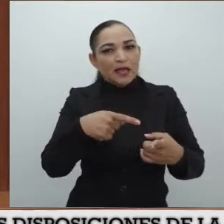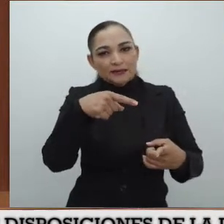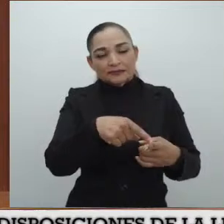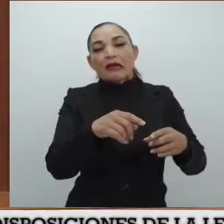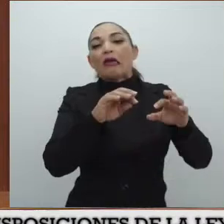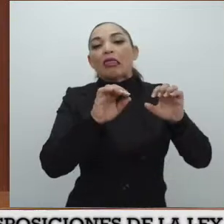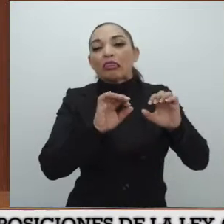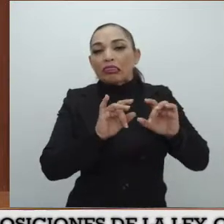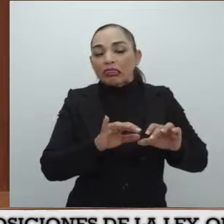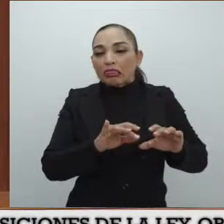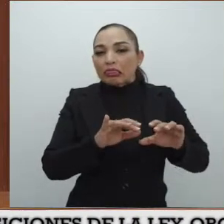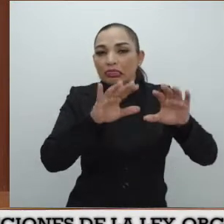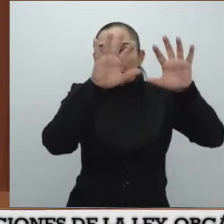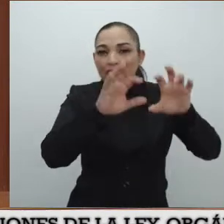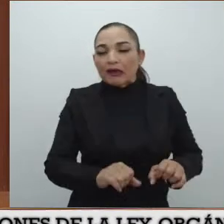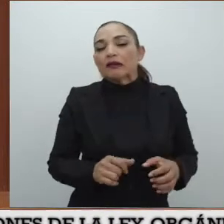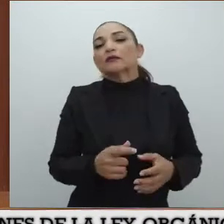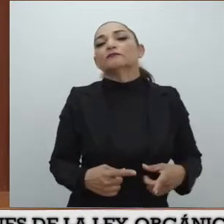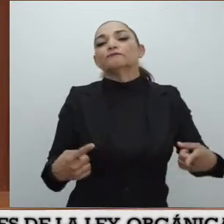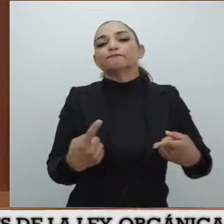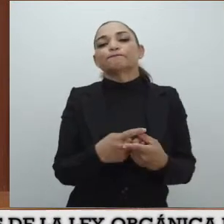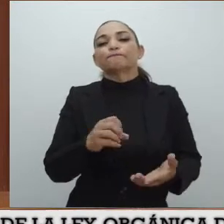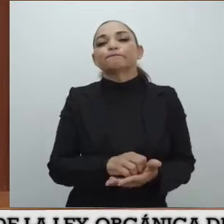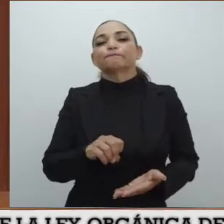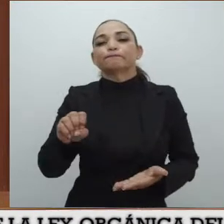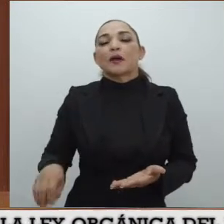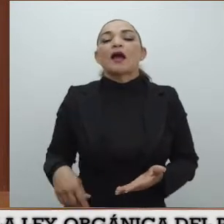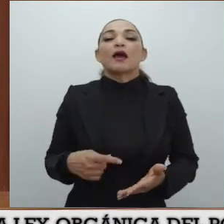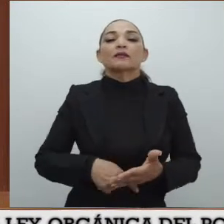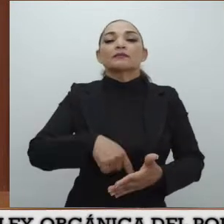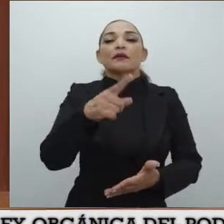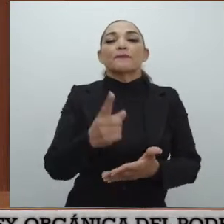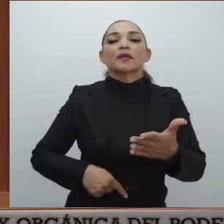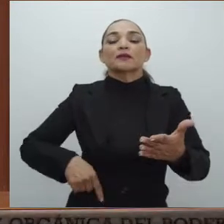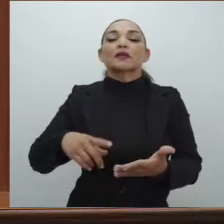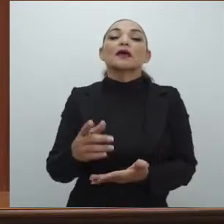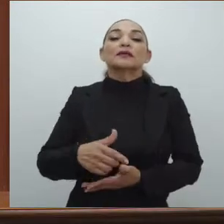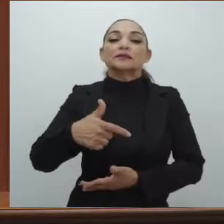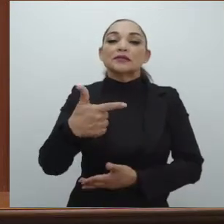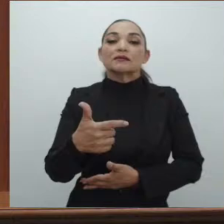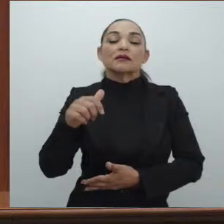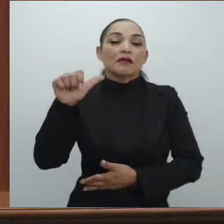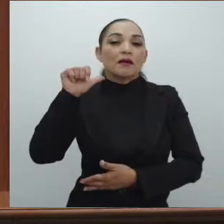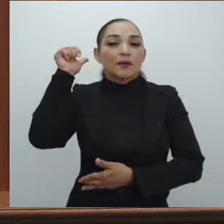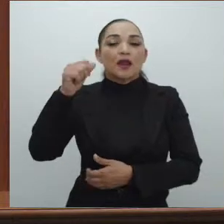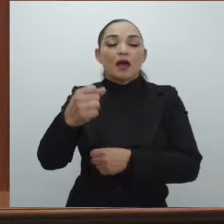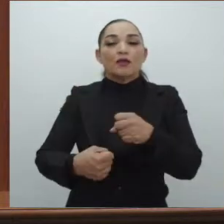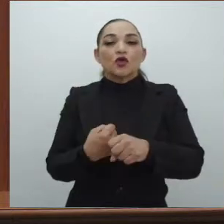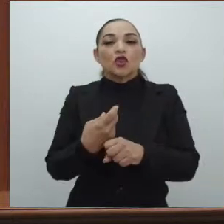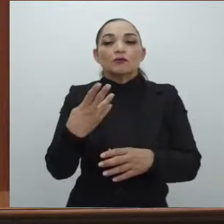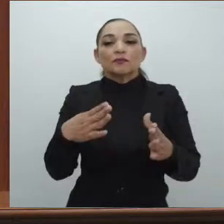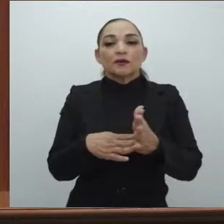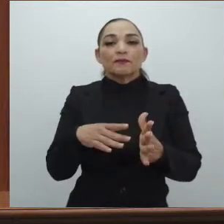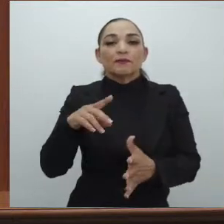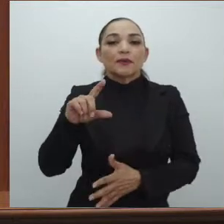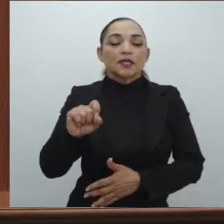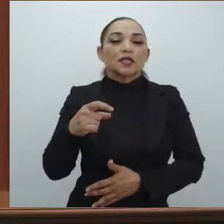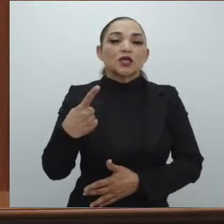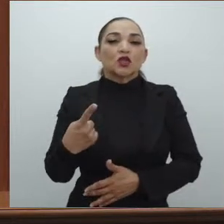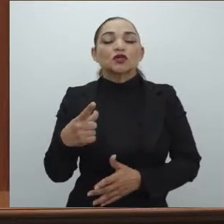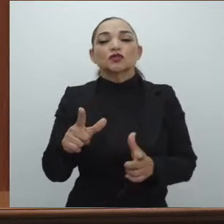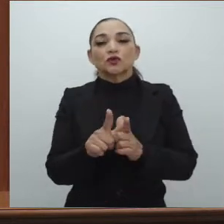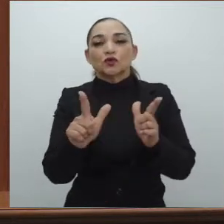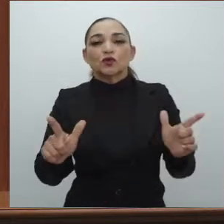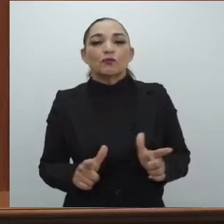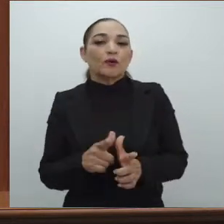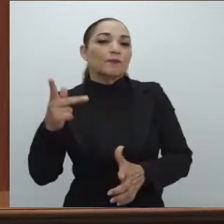decreto. Atentamente, Culiacán Rosales, Sinaloa, México, a 7 de abril de 2022. Por el Grupo Parlamentario del Partido